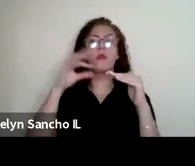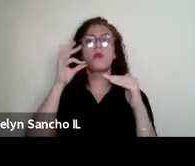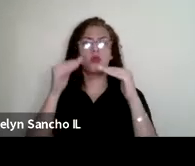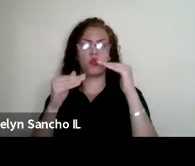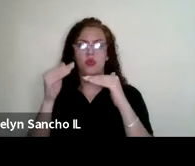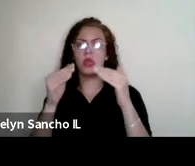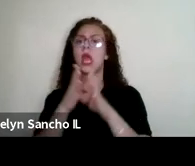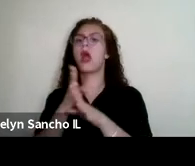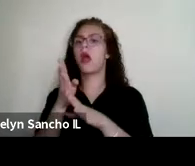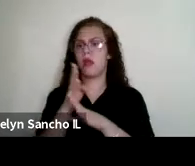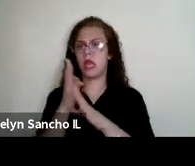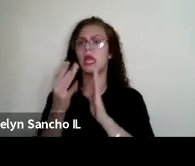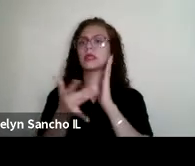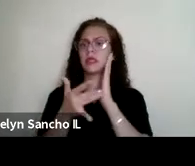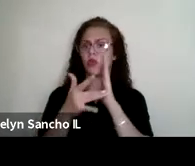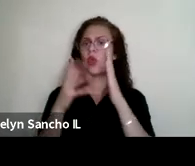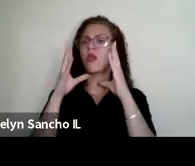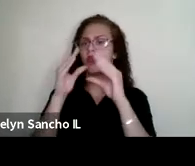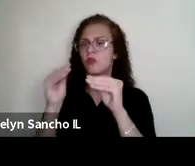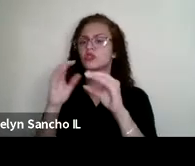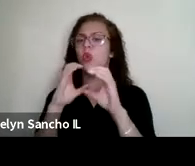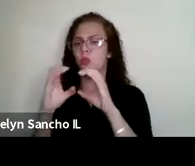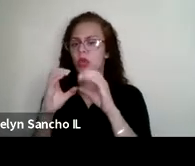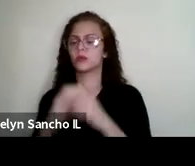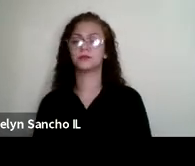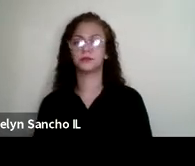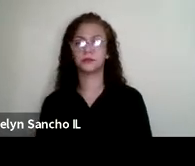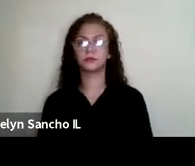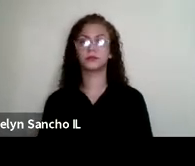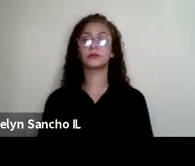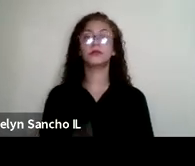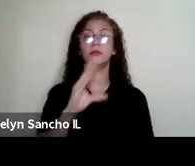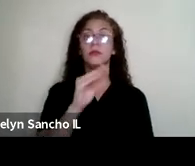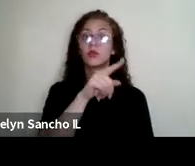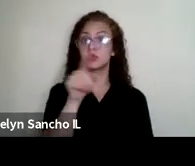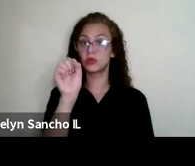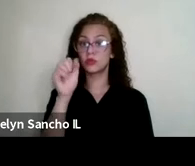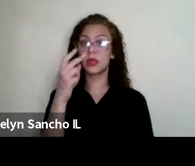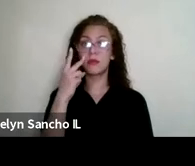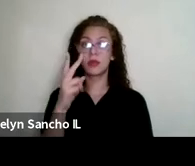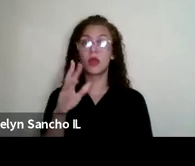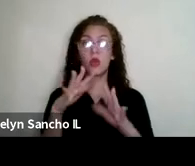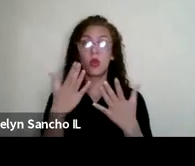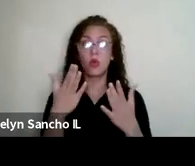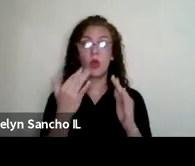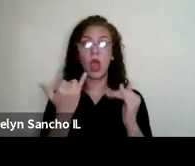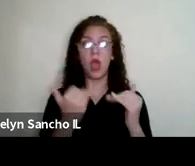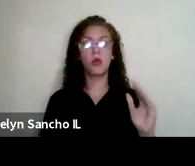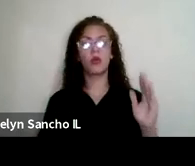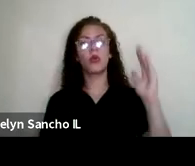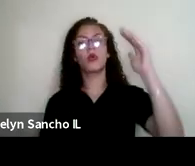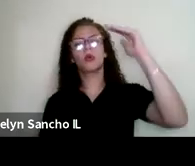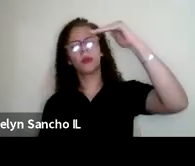en las carreras de tecnologías de información y comunicación. Y ustedes pueden ver cómo la curva ha venido